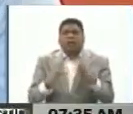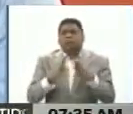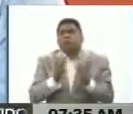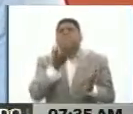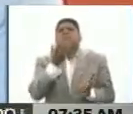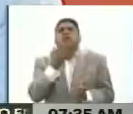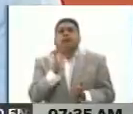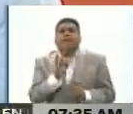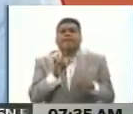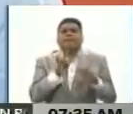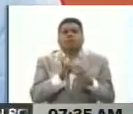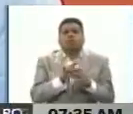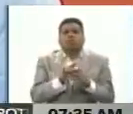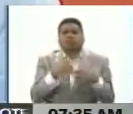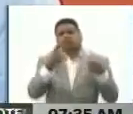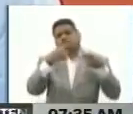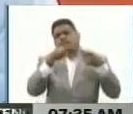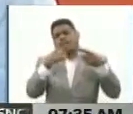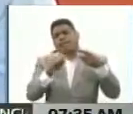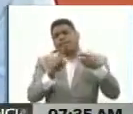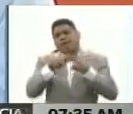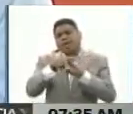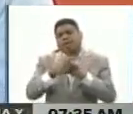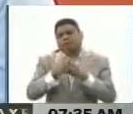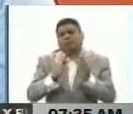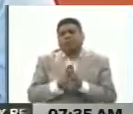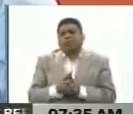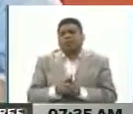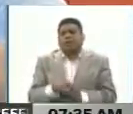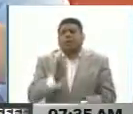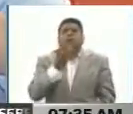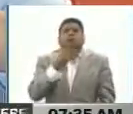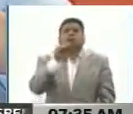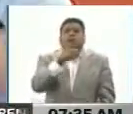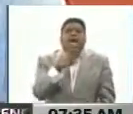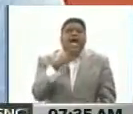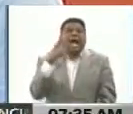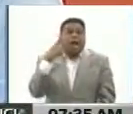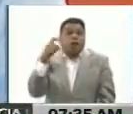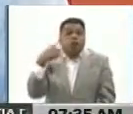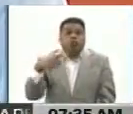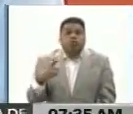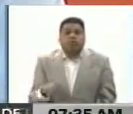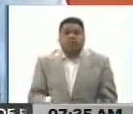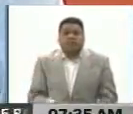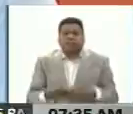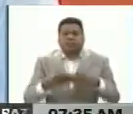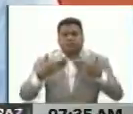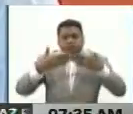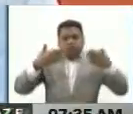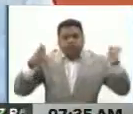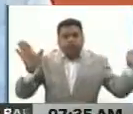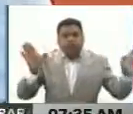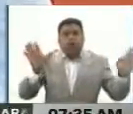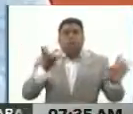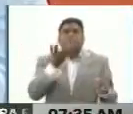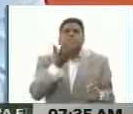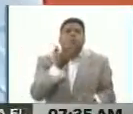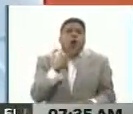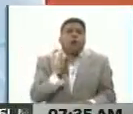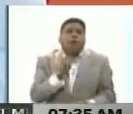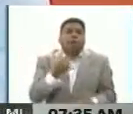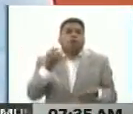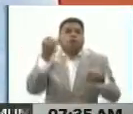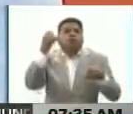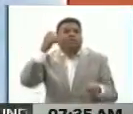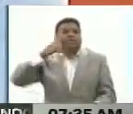técnicos o un programa que permanentemente los tenga. Si usted acostumbra a abrir sus salas de teatro los fines de semana y tiene una